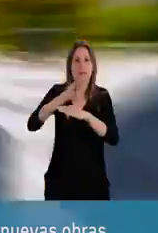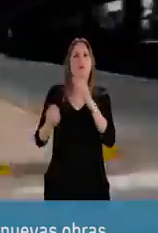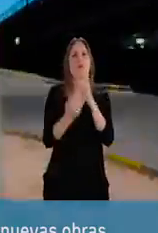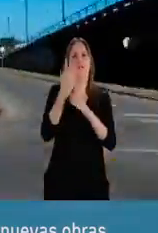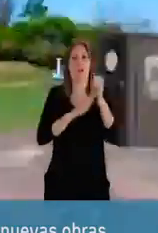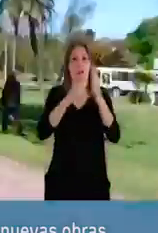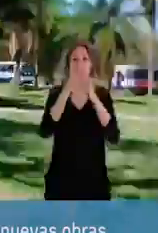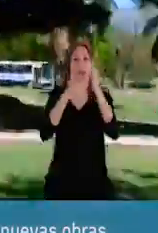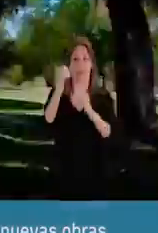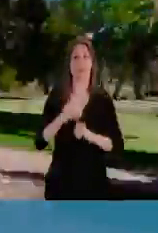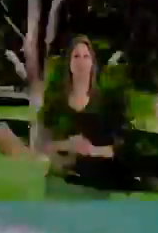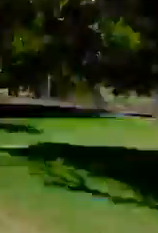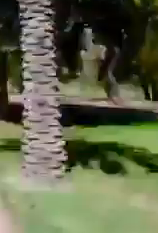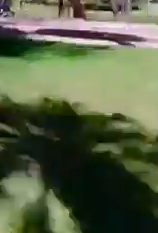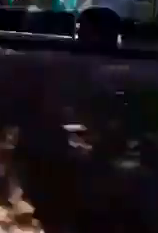nuevas obras,